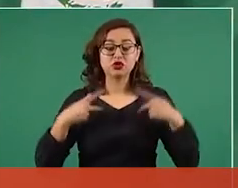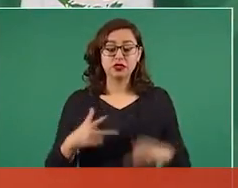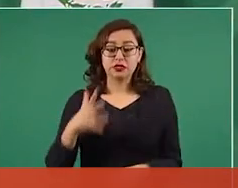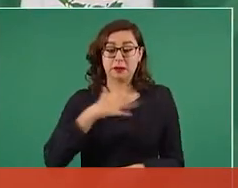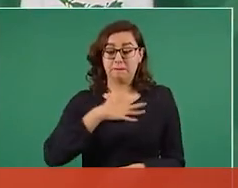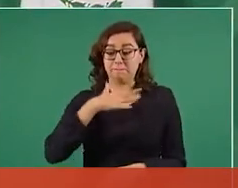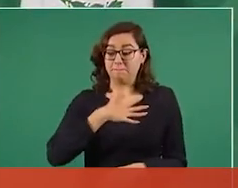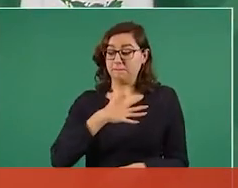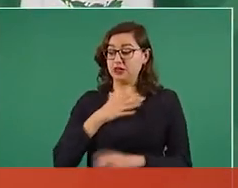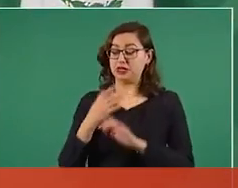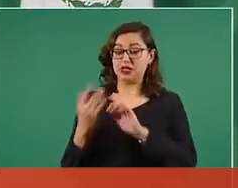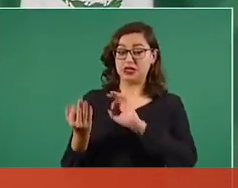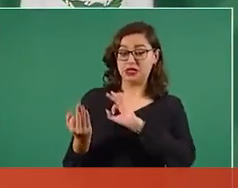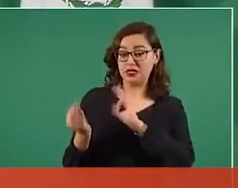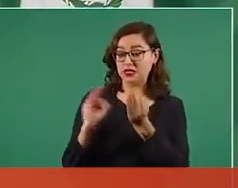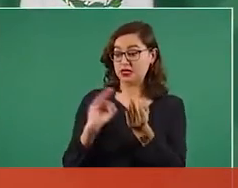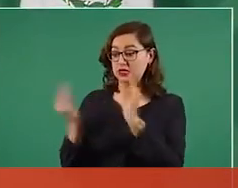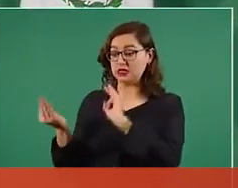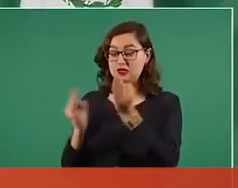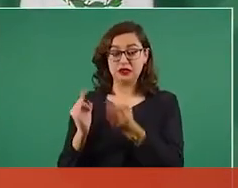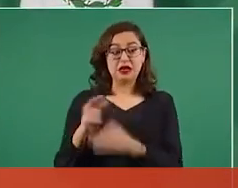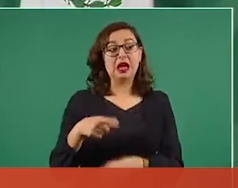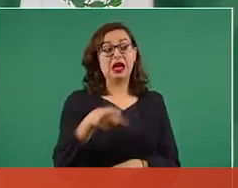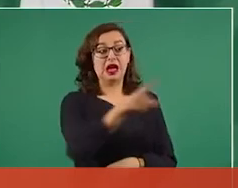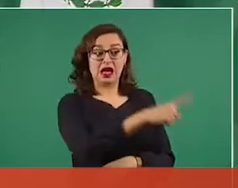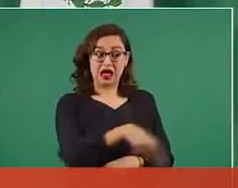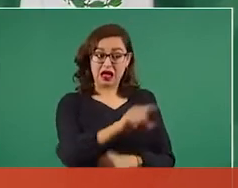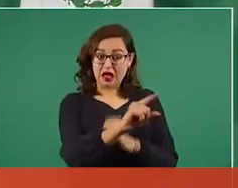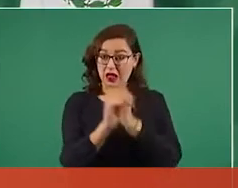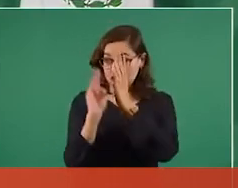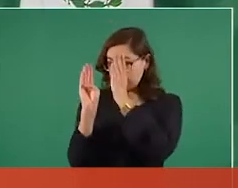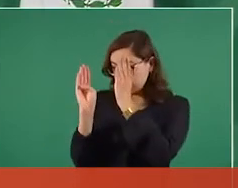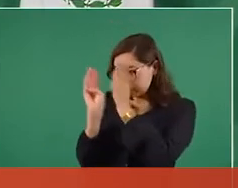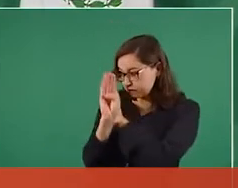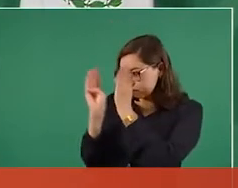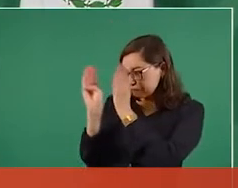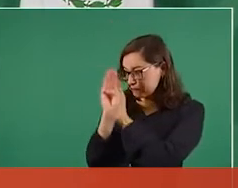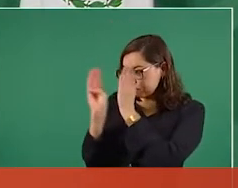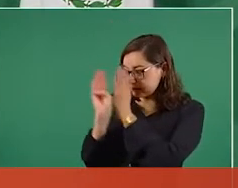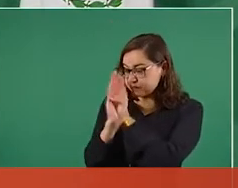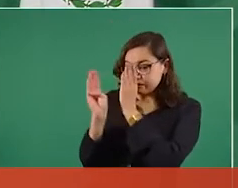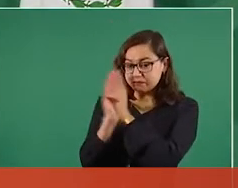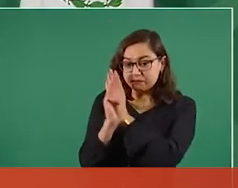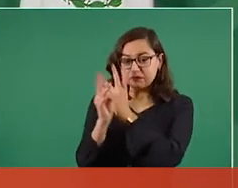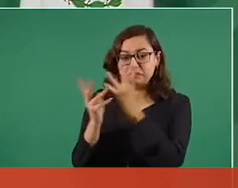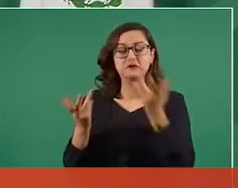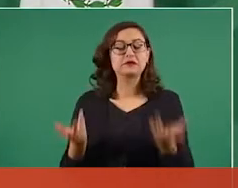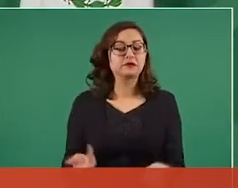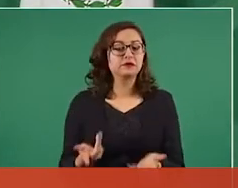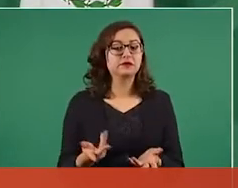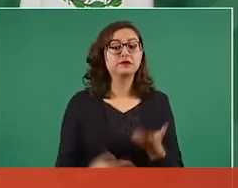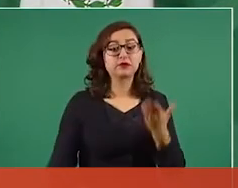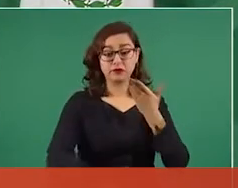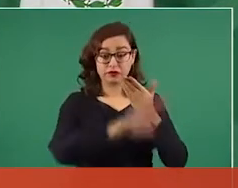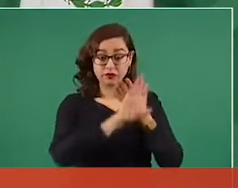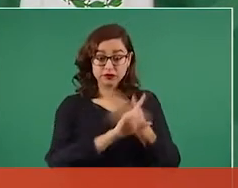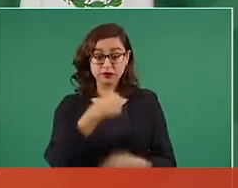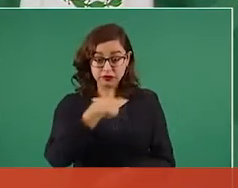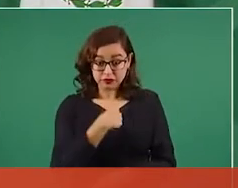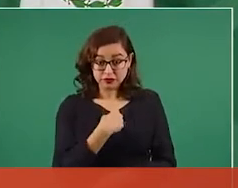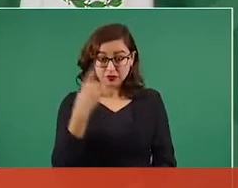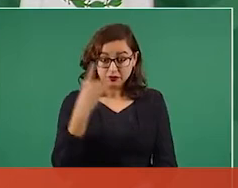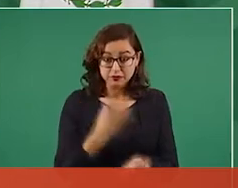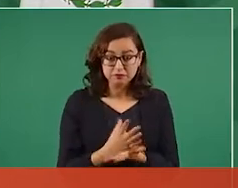cercanas a mí. Pero esto no solo era en mi caso. Era periodistas, era a